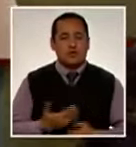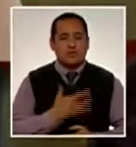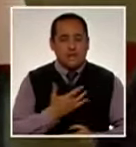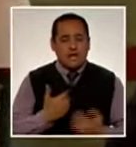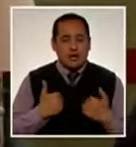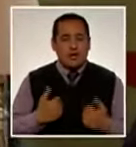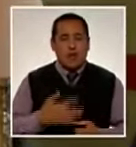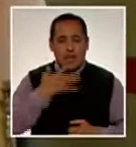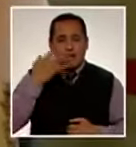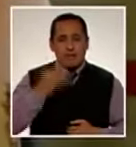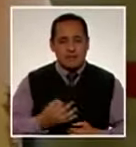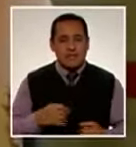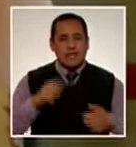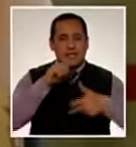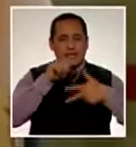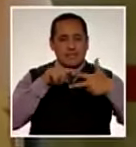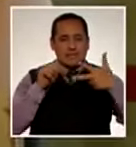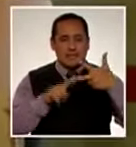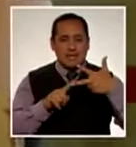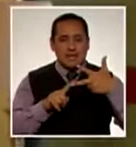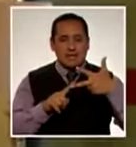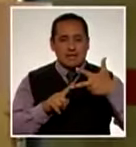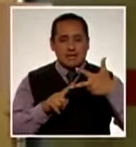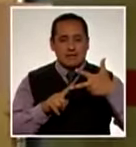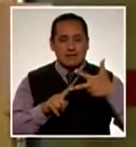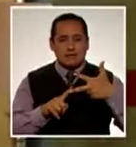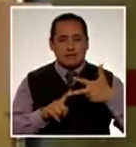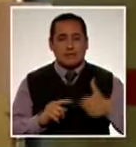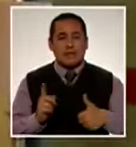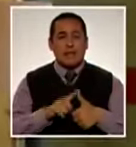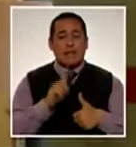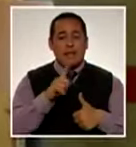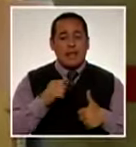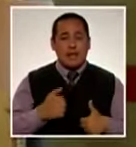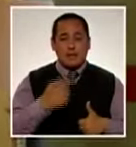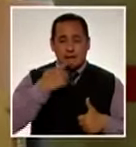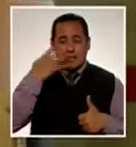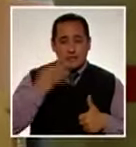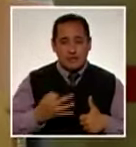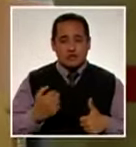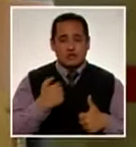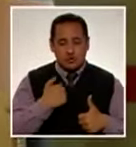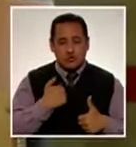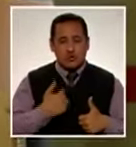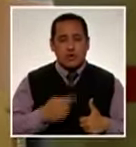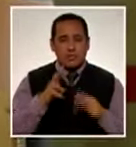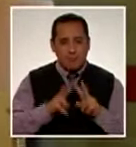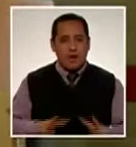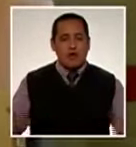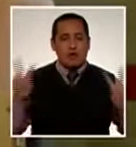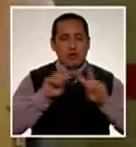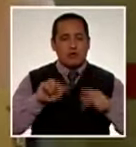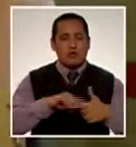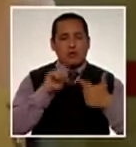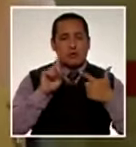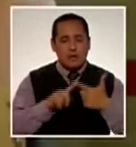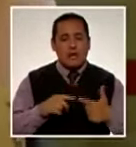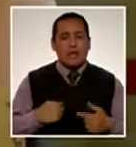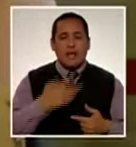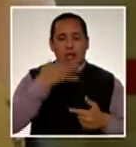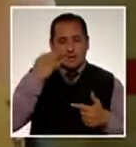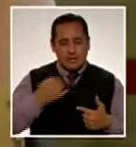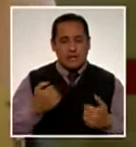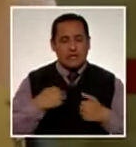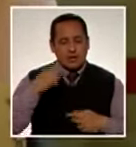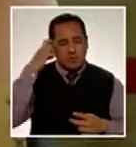things. Porque yo tengo la verdad en tres aspectos. The truth of my value. La verdad que yo tengo valor. My